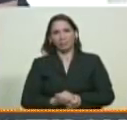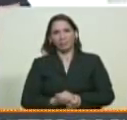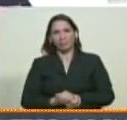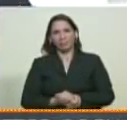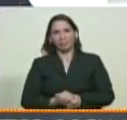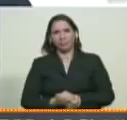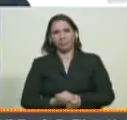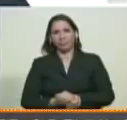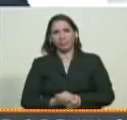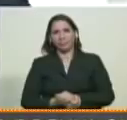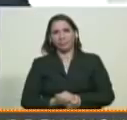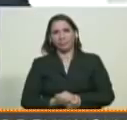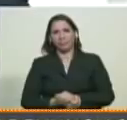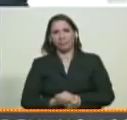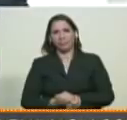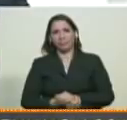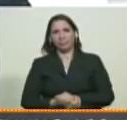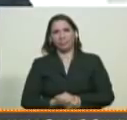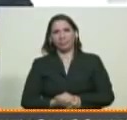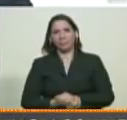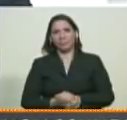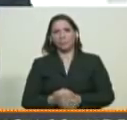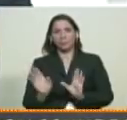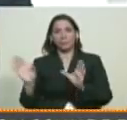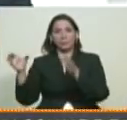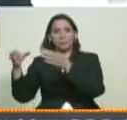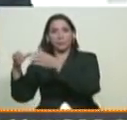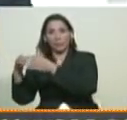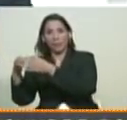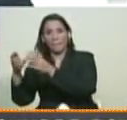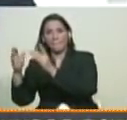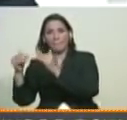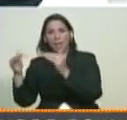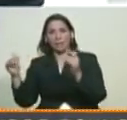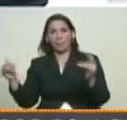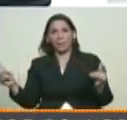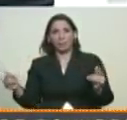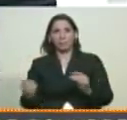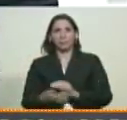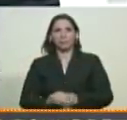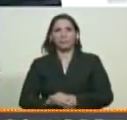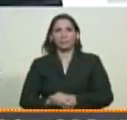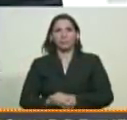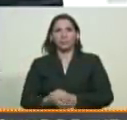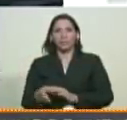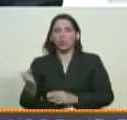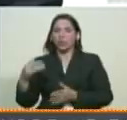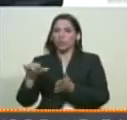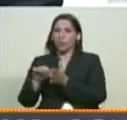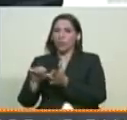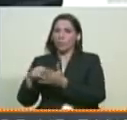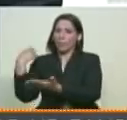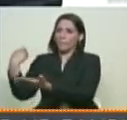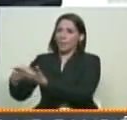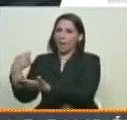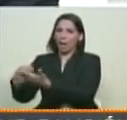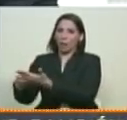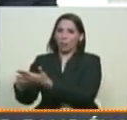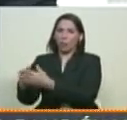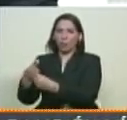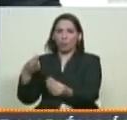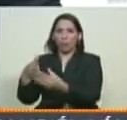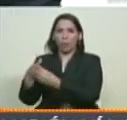anónima, con sede en Panamá, dueña de la cuenta donde fueron depositados los pagos en